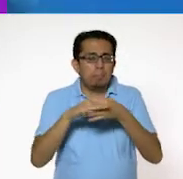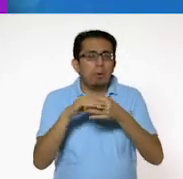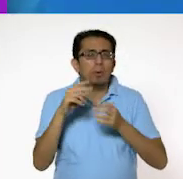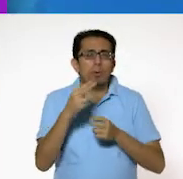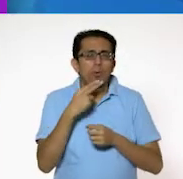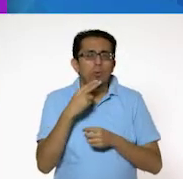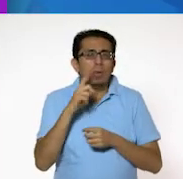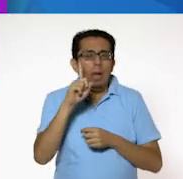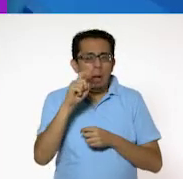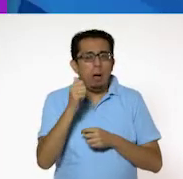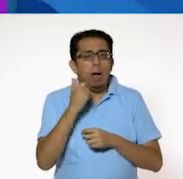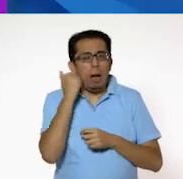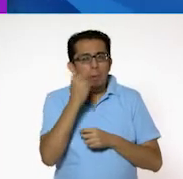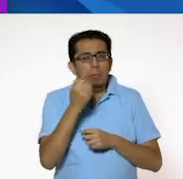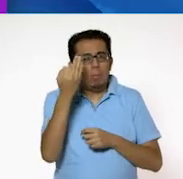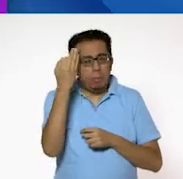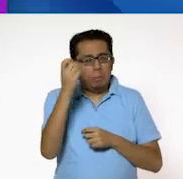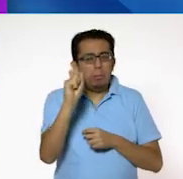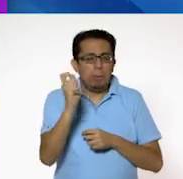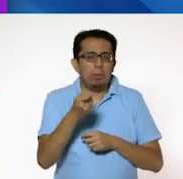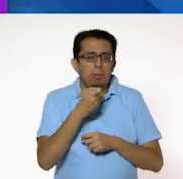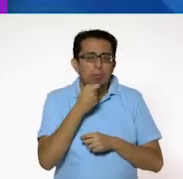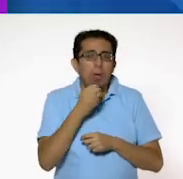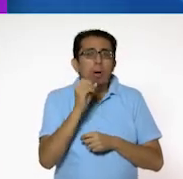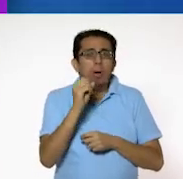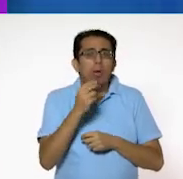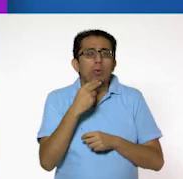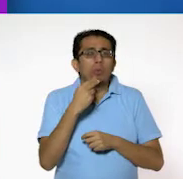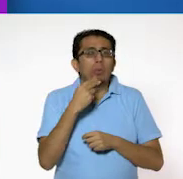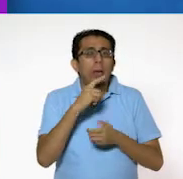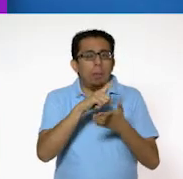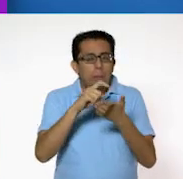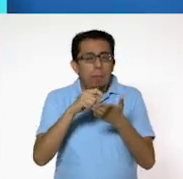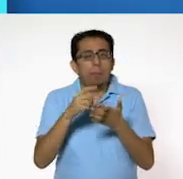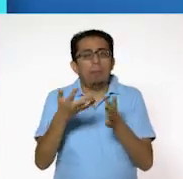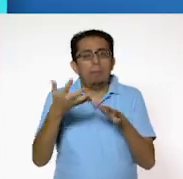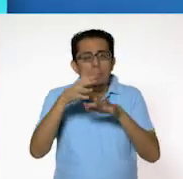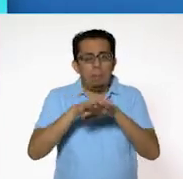durante 20 segundos o aplica desinfectante a base de agua y alcohol.